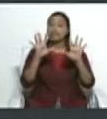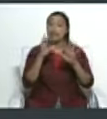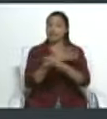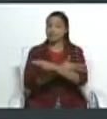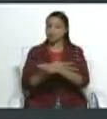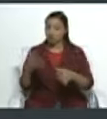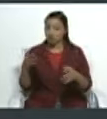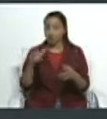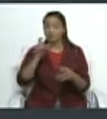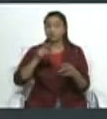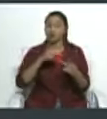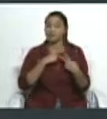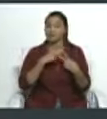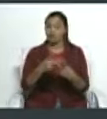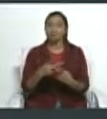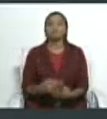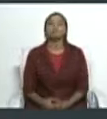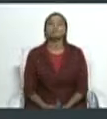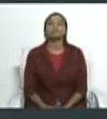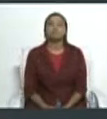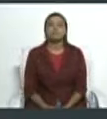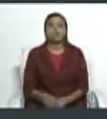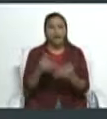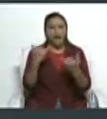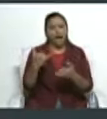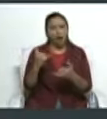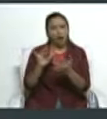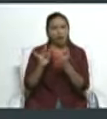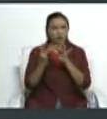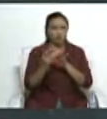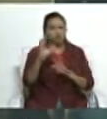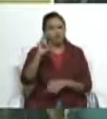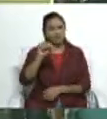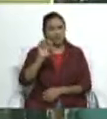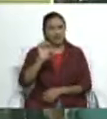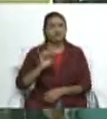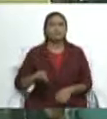A esta hora, información de último minuto, Consejo Nacional Electoral.